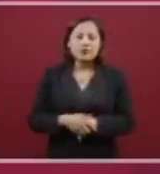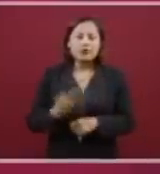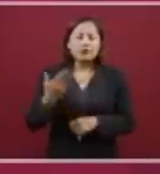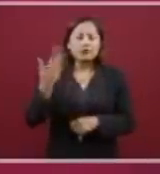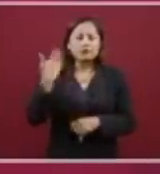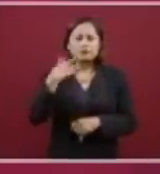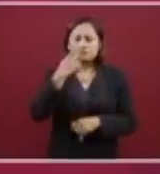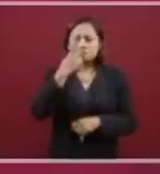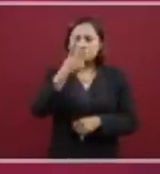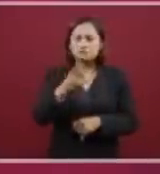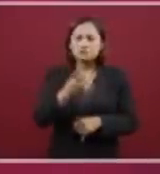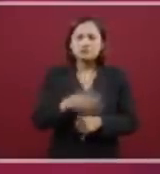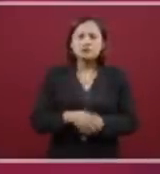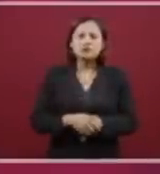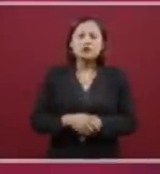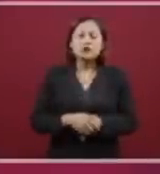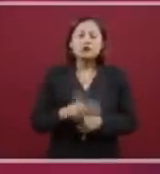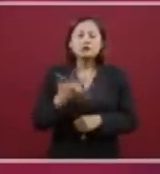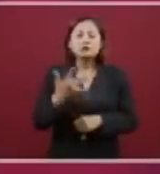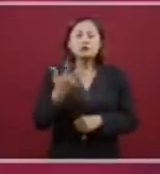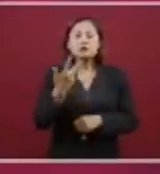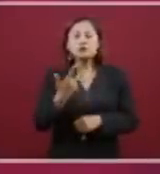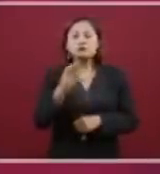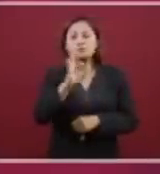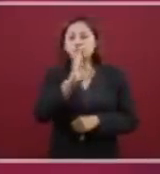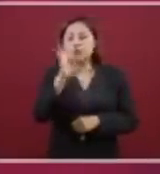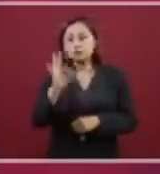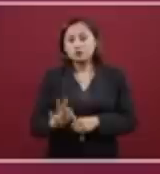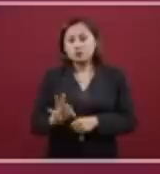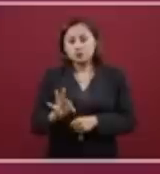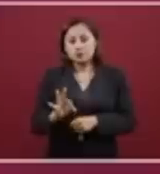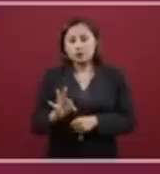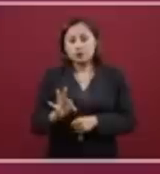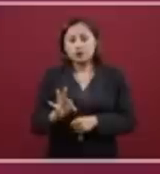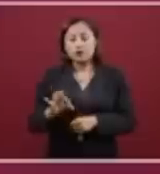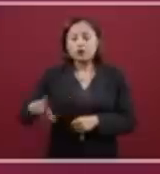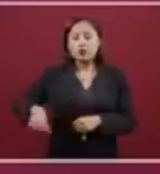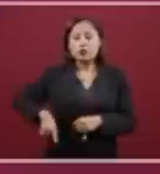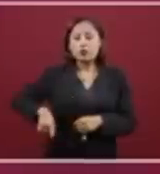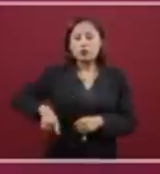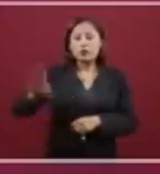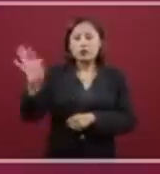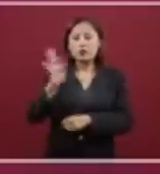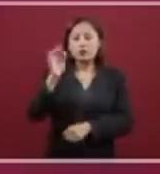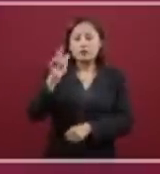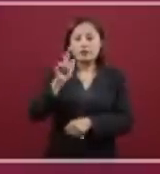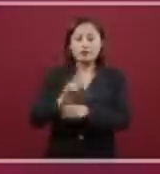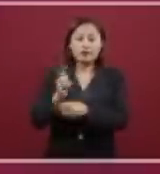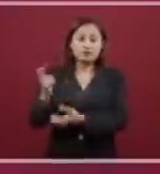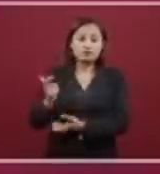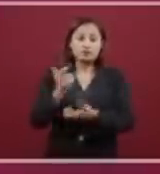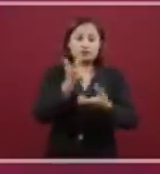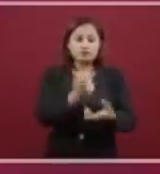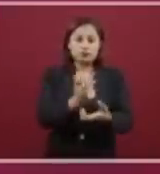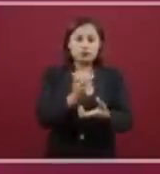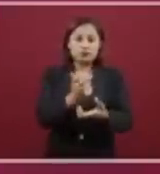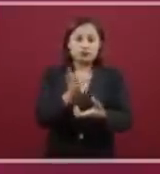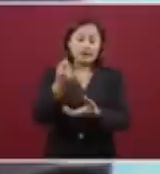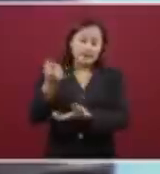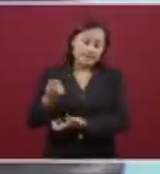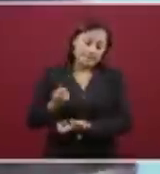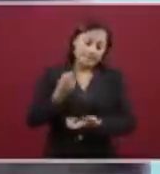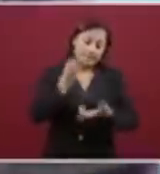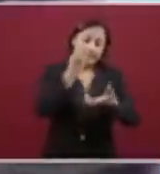el nobel el 58 por ciento va a ser del gobierno federal presupuesto presupuesto federal